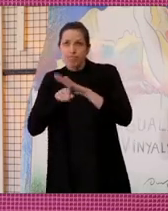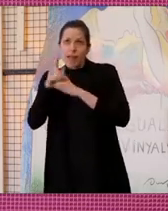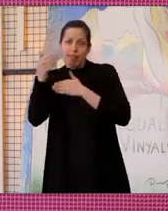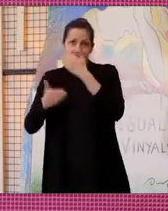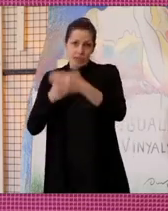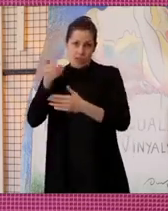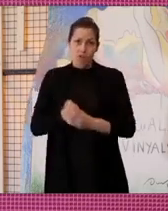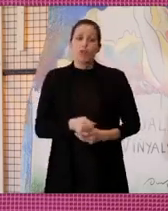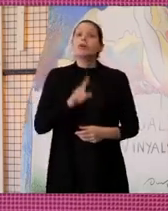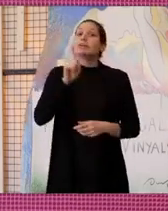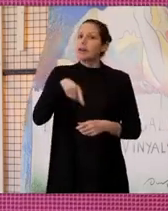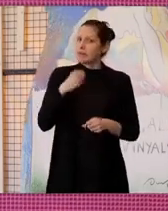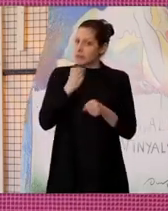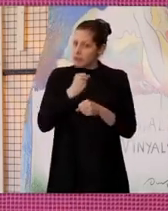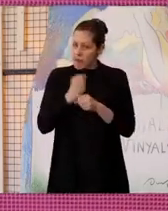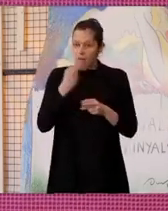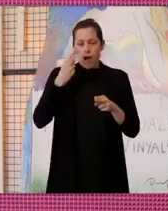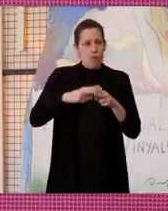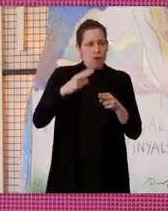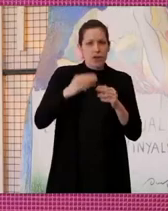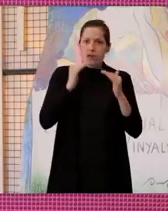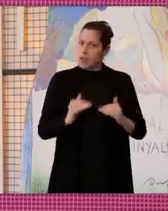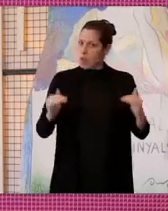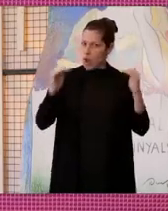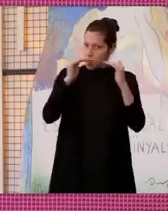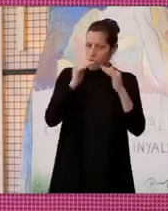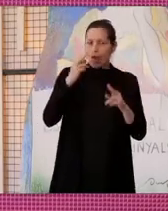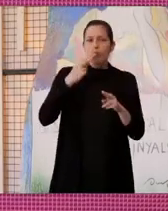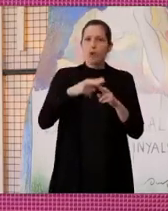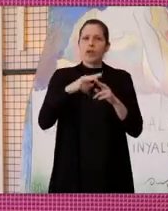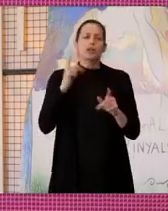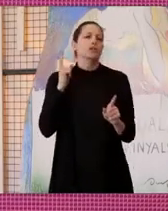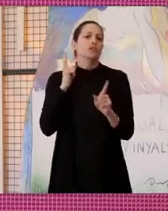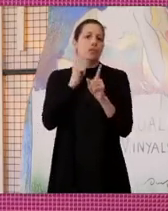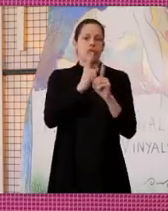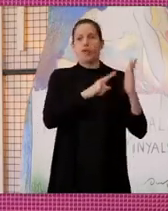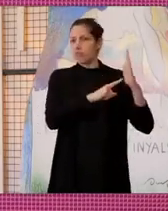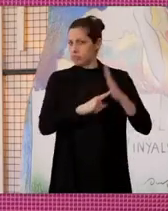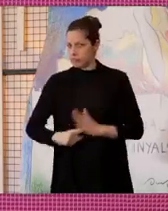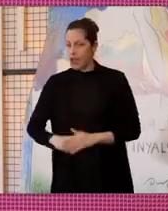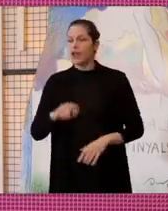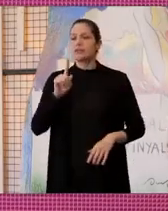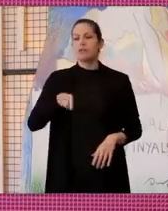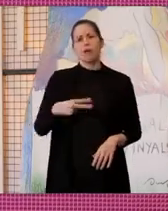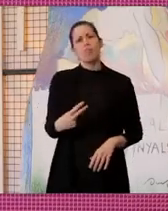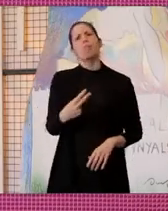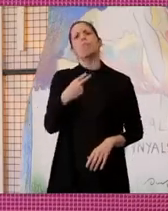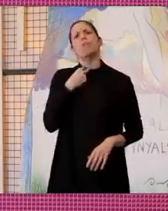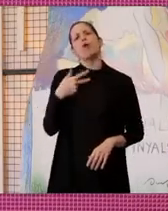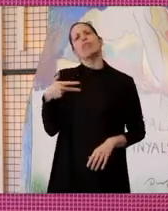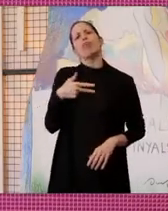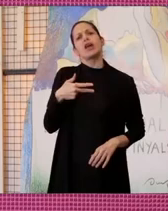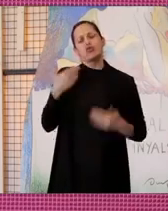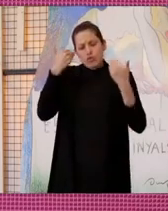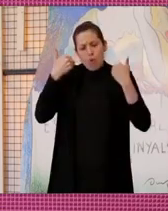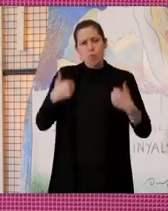políticas de igualdad por las políticas de discriminación y tiene voz en las cuestiones de derechos humanos y derechos de las